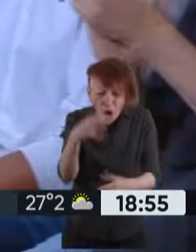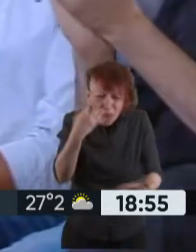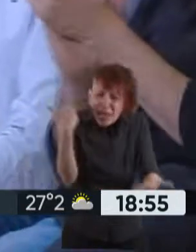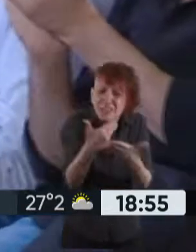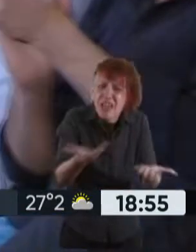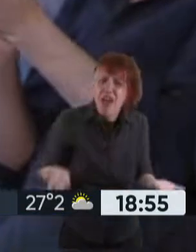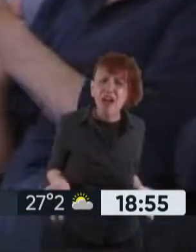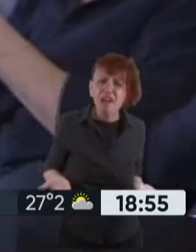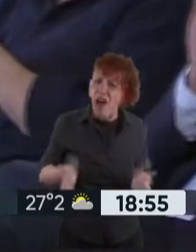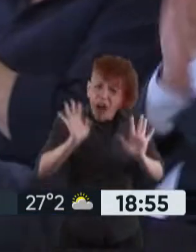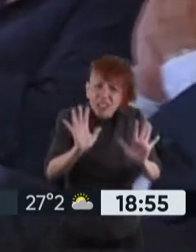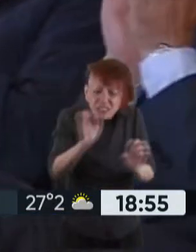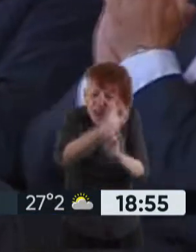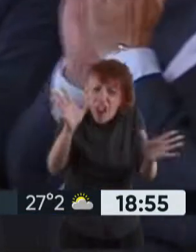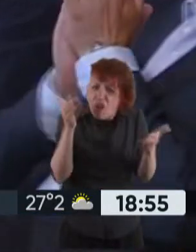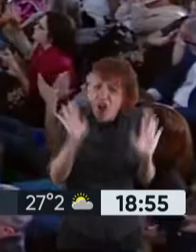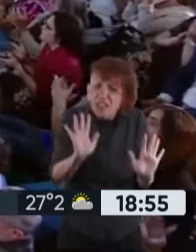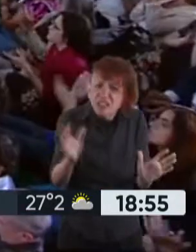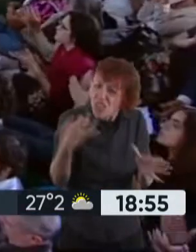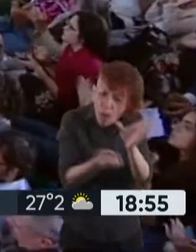es evidente que es así.